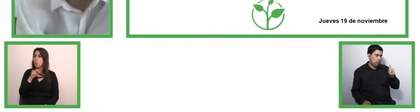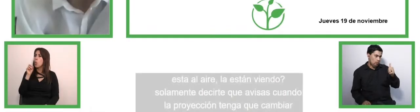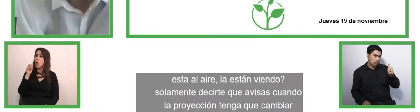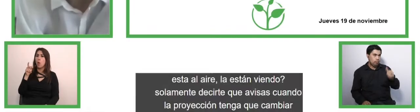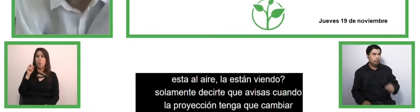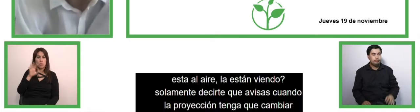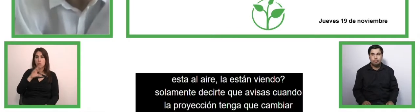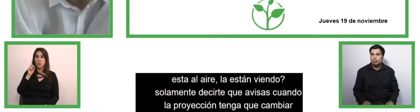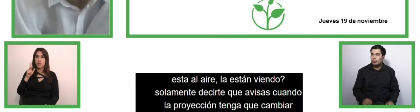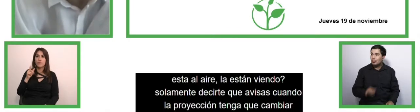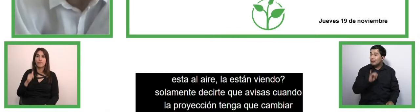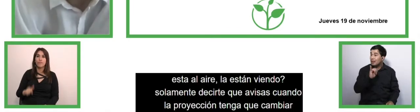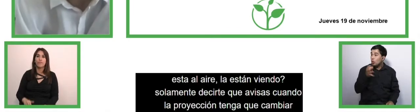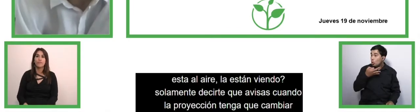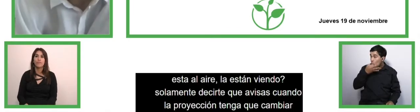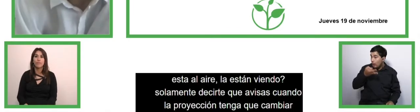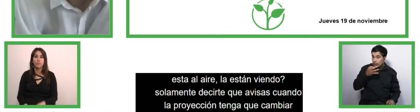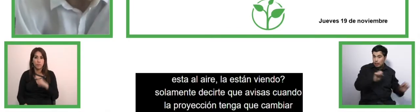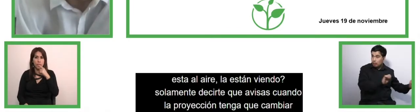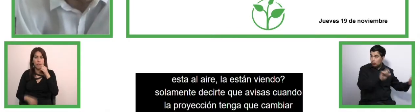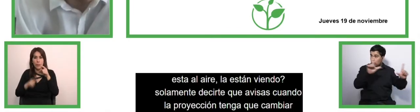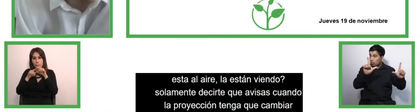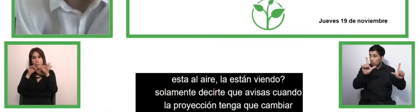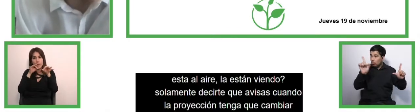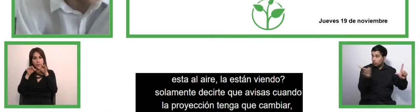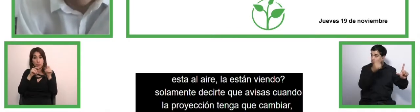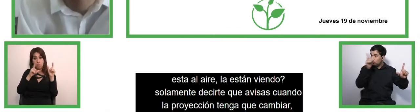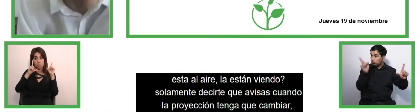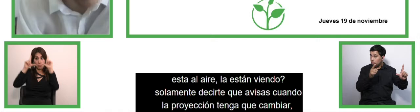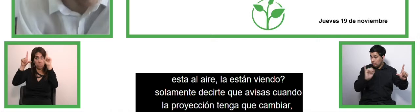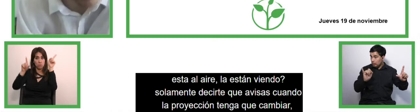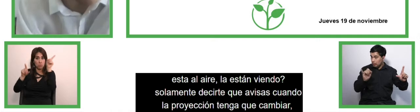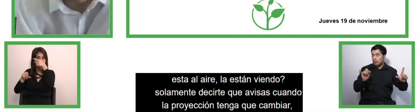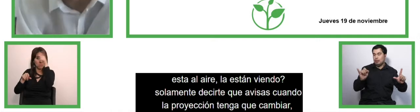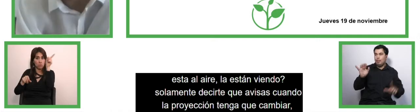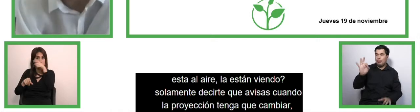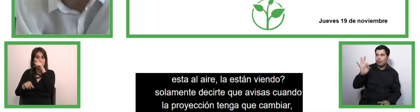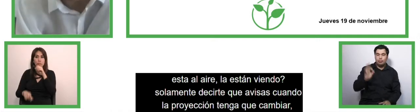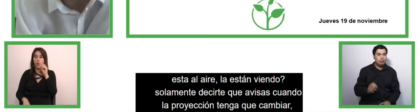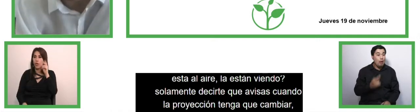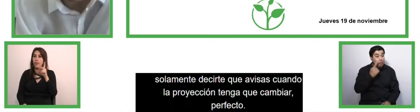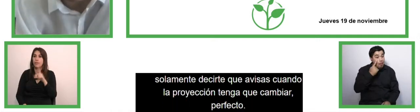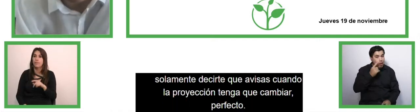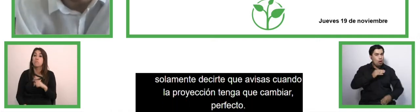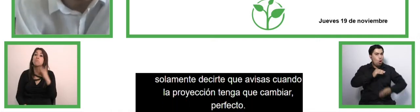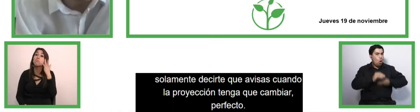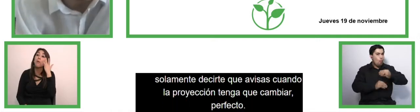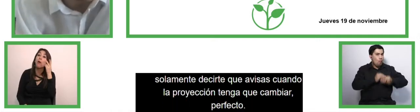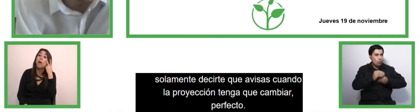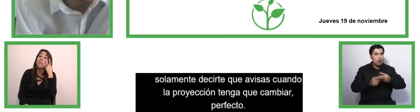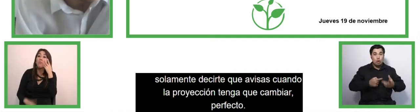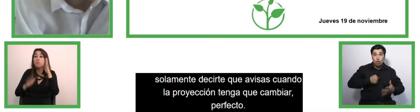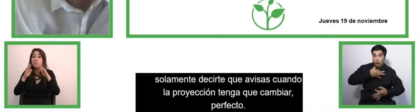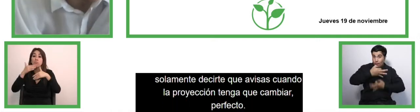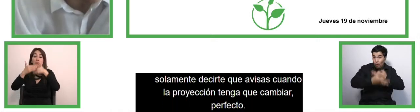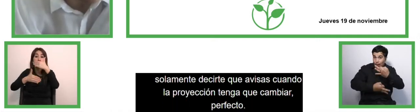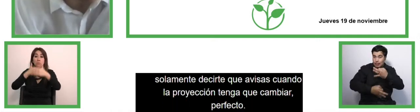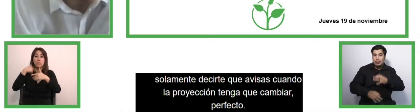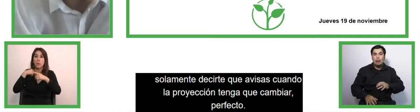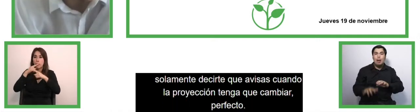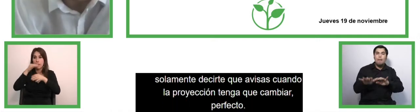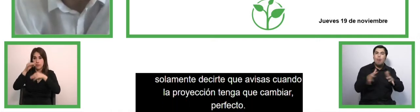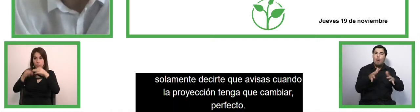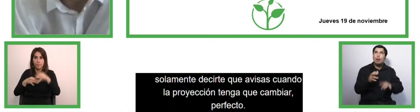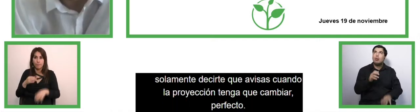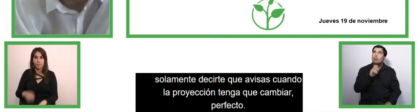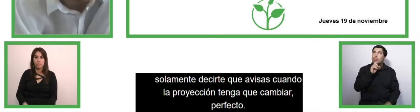lámina. Sí, perfecto. Bueno, muy bien. Vamos a ver qué tal no funciona esto. Yo les voy a hablar más o menos